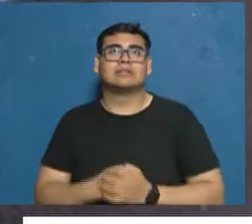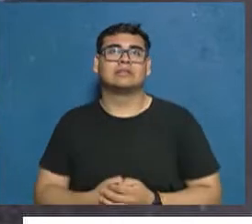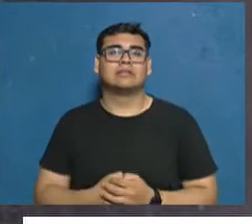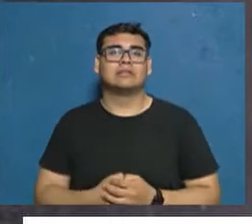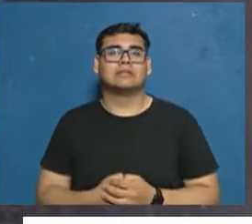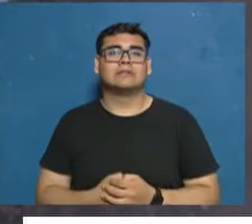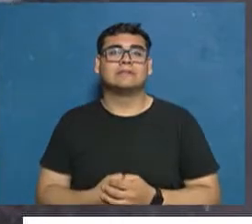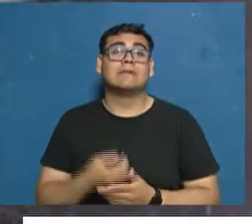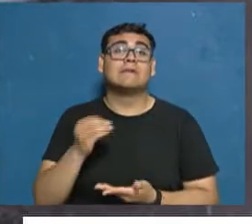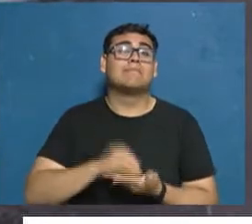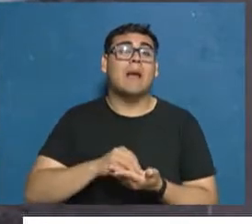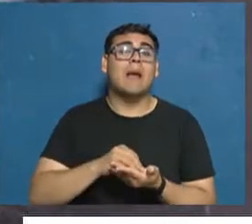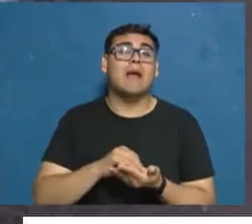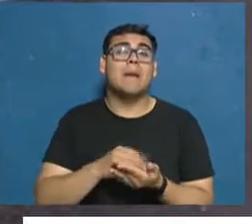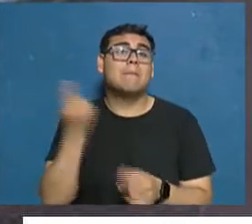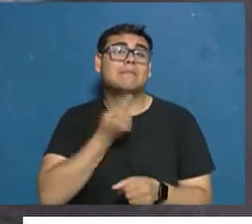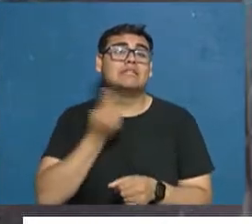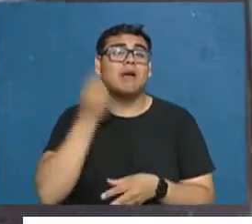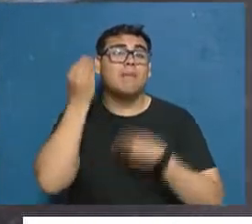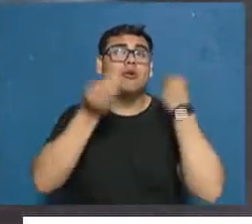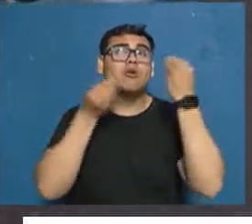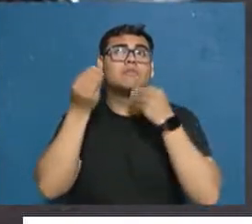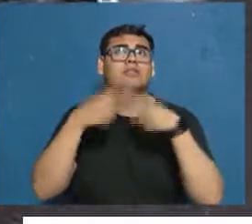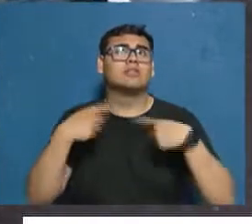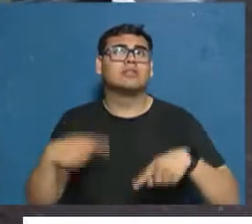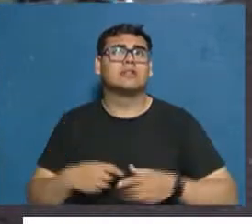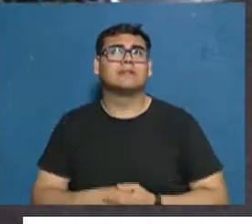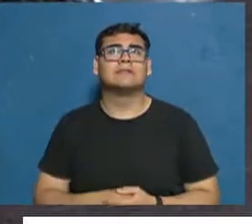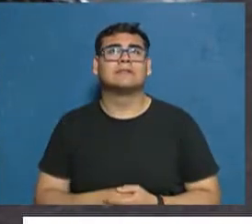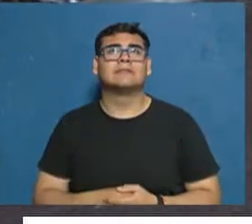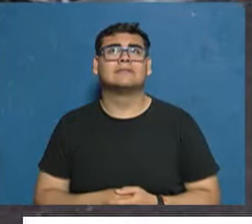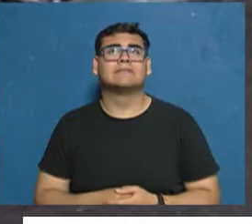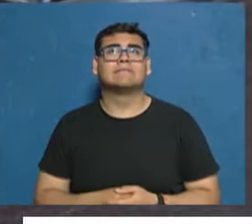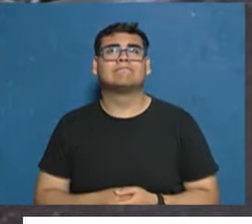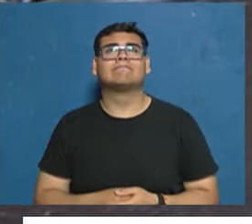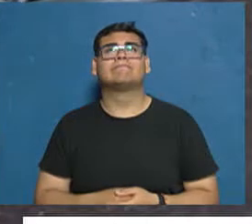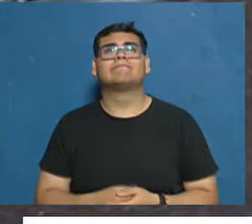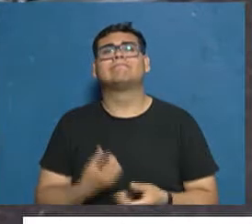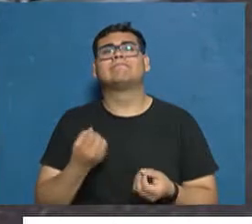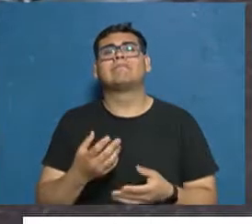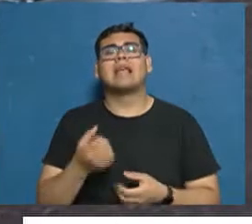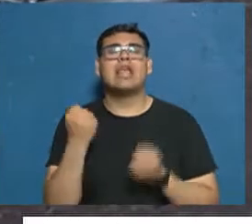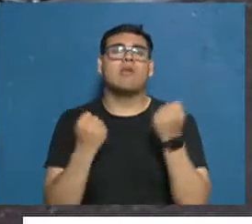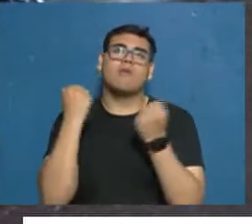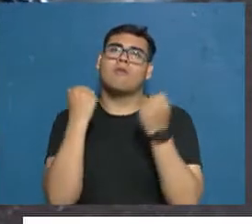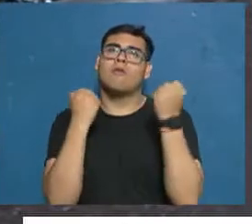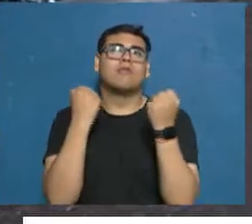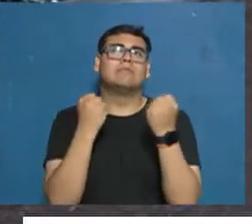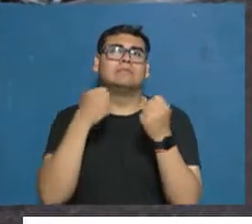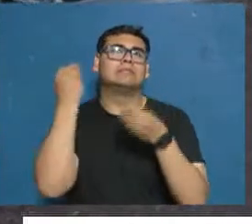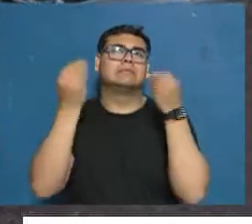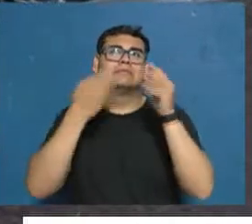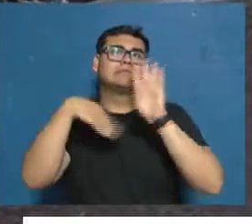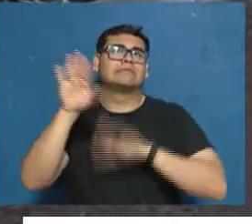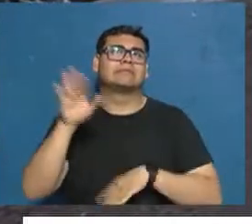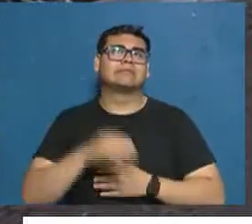principal preocupación de los argentinos hoy por hoy, en tu caso, por ejemplo? Y lo que sería todo el tema de la economía, obviamente.